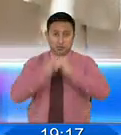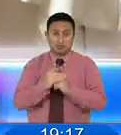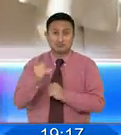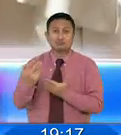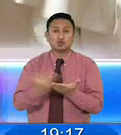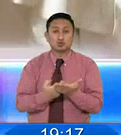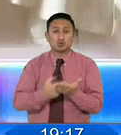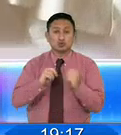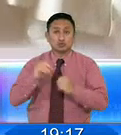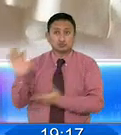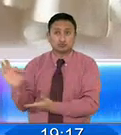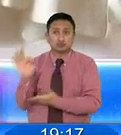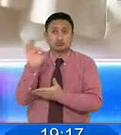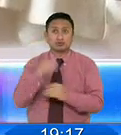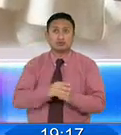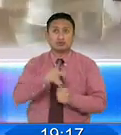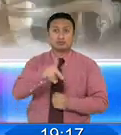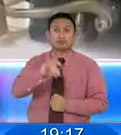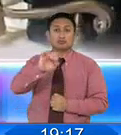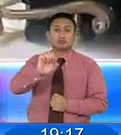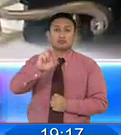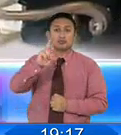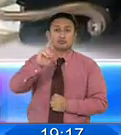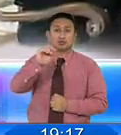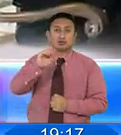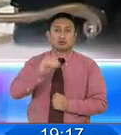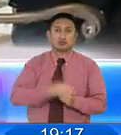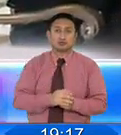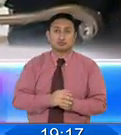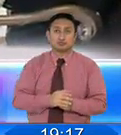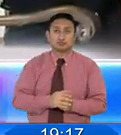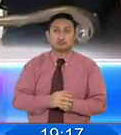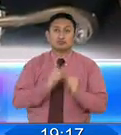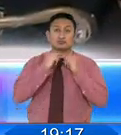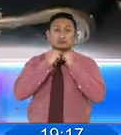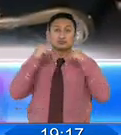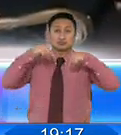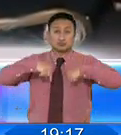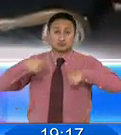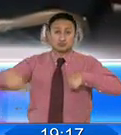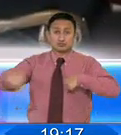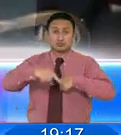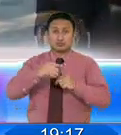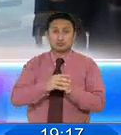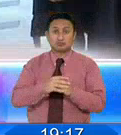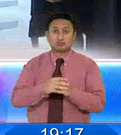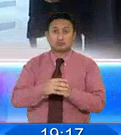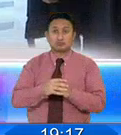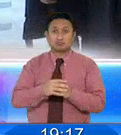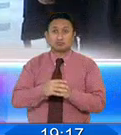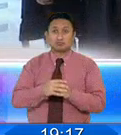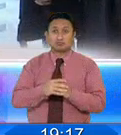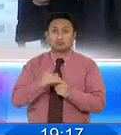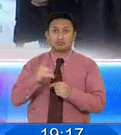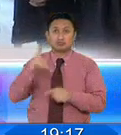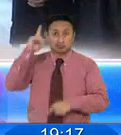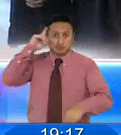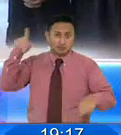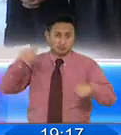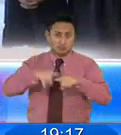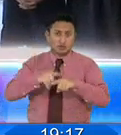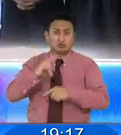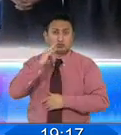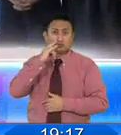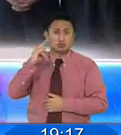estuvo presente Pietro Parolin, cardenal secretario de Estado, con quien trataron la reactivación de convenios sobre atención de menores